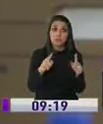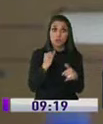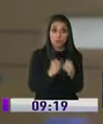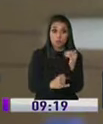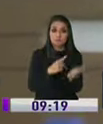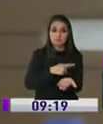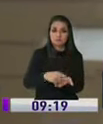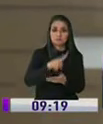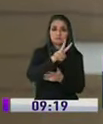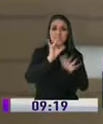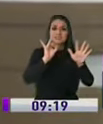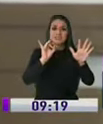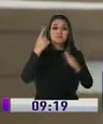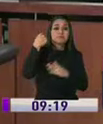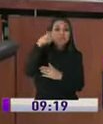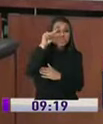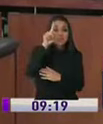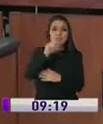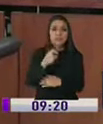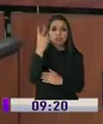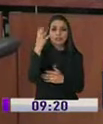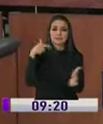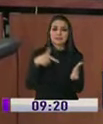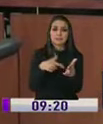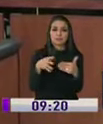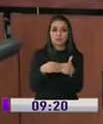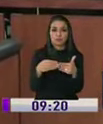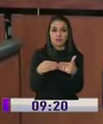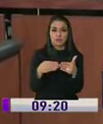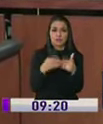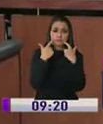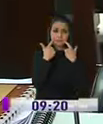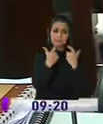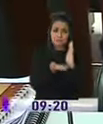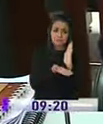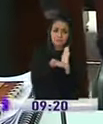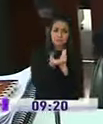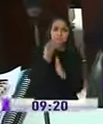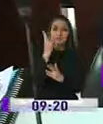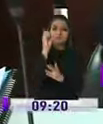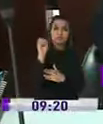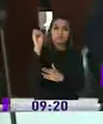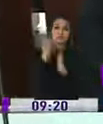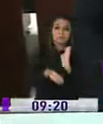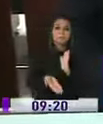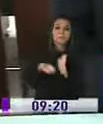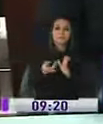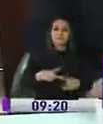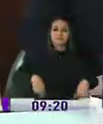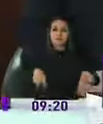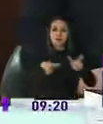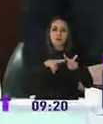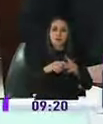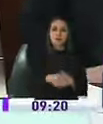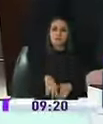de 27.115.000, según la Fiscalía, un incremento del 16%, es decir,